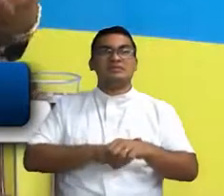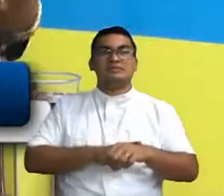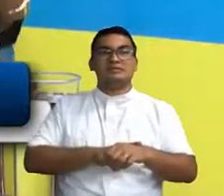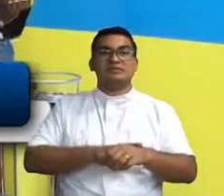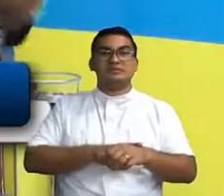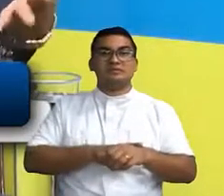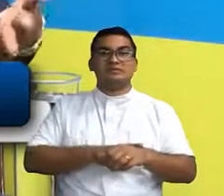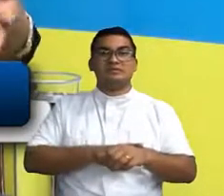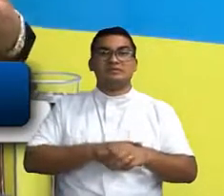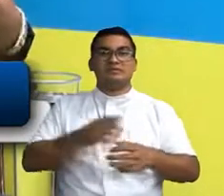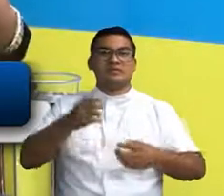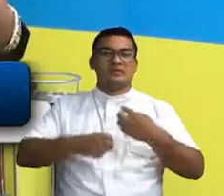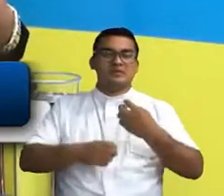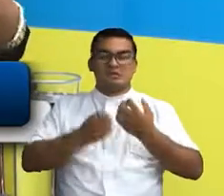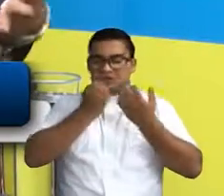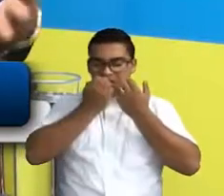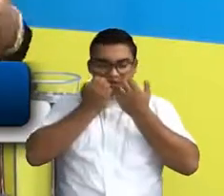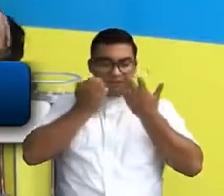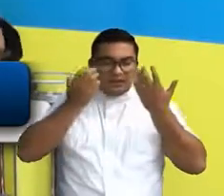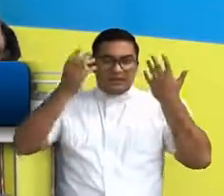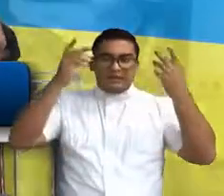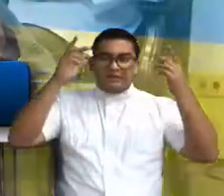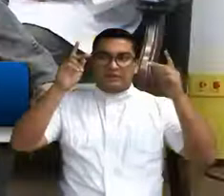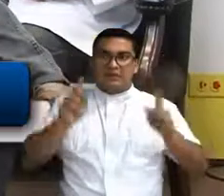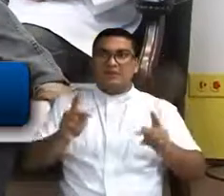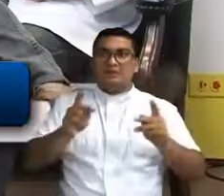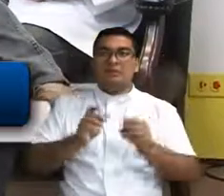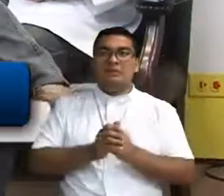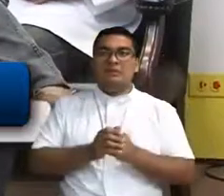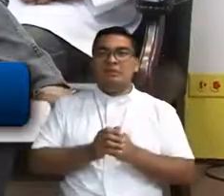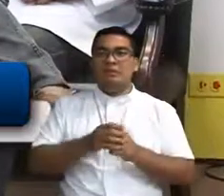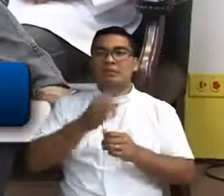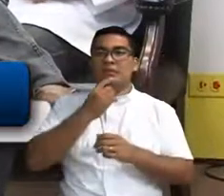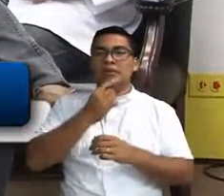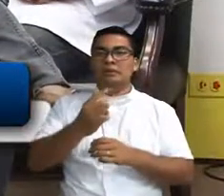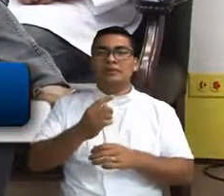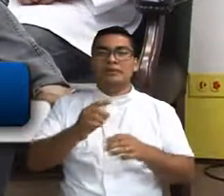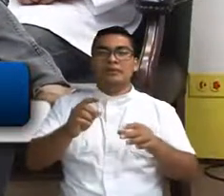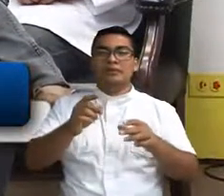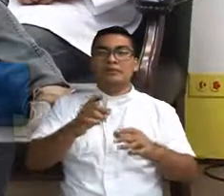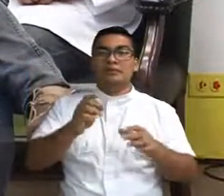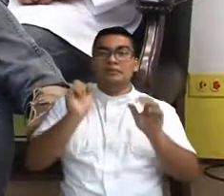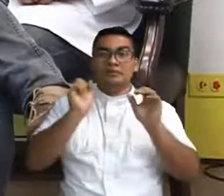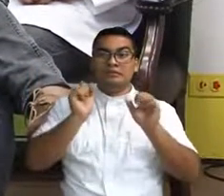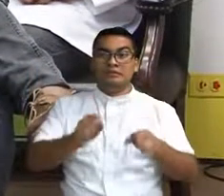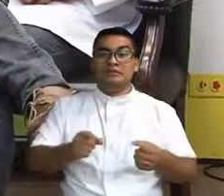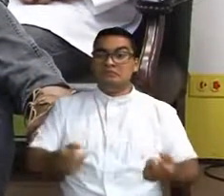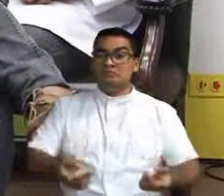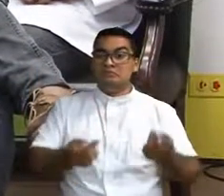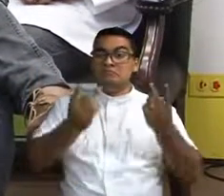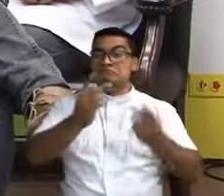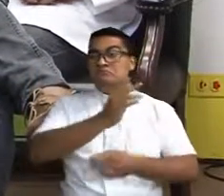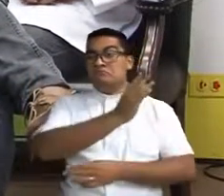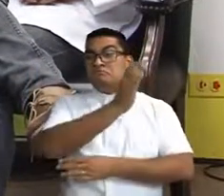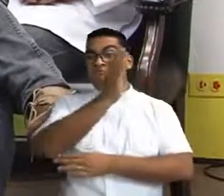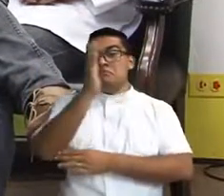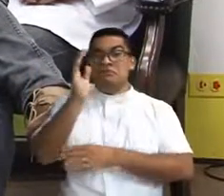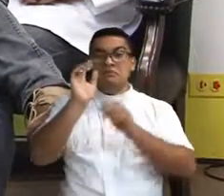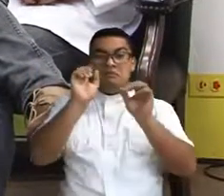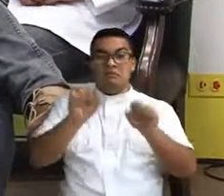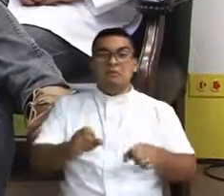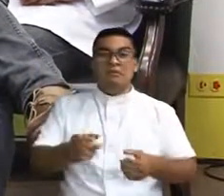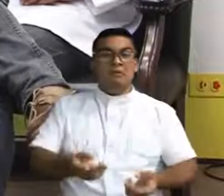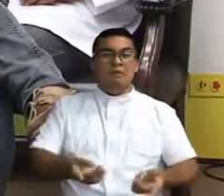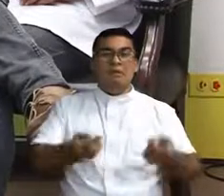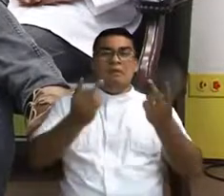duran estos ataques de ansiedad en una persona? Si no los tratamos a tiempo determinado, pueden durar toda la vida. Podemos padecerlo toda la